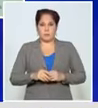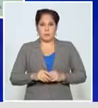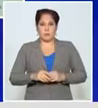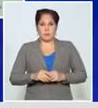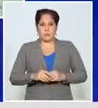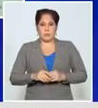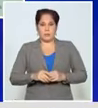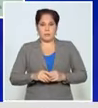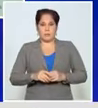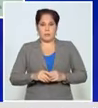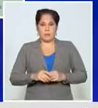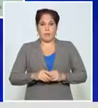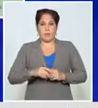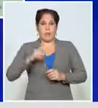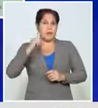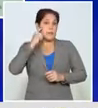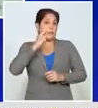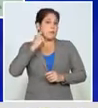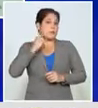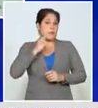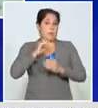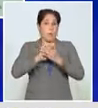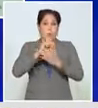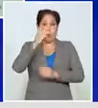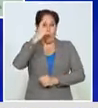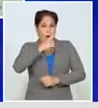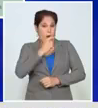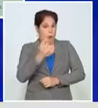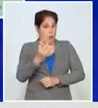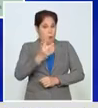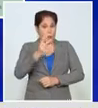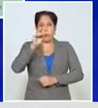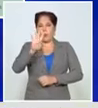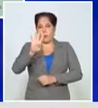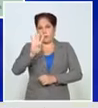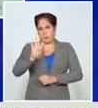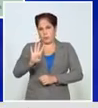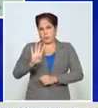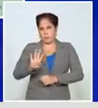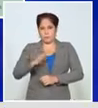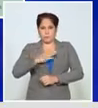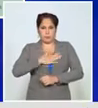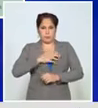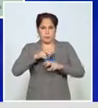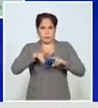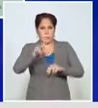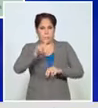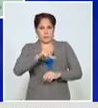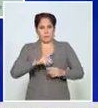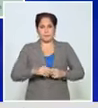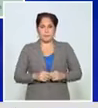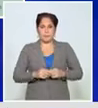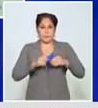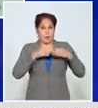Sagua de Tánamo, y en Moa se diagnostican 4 casos autóctonos.